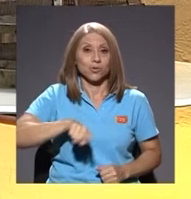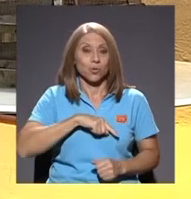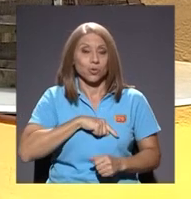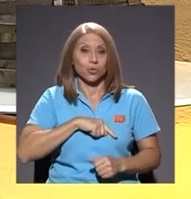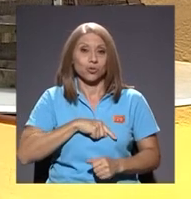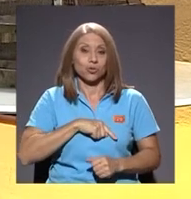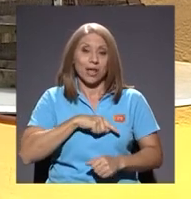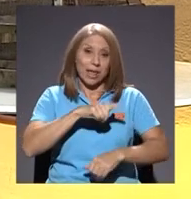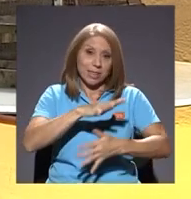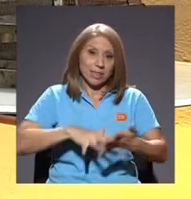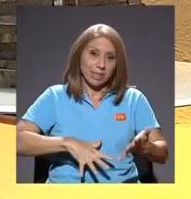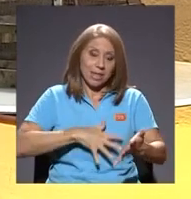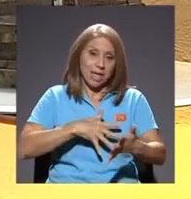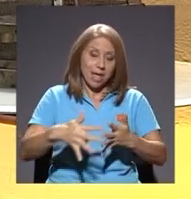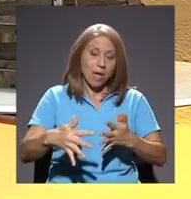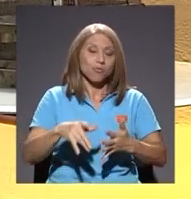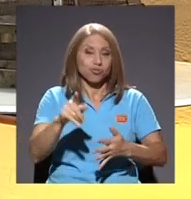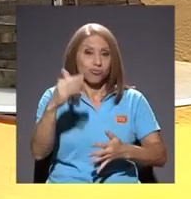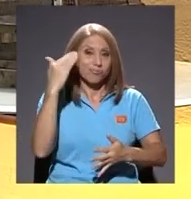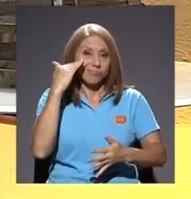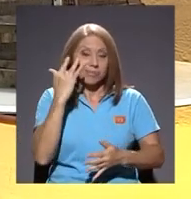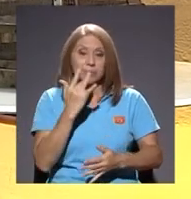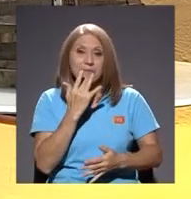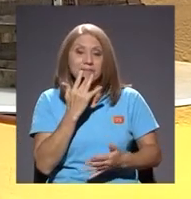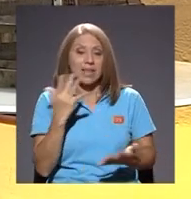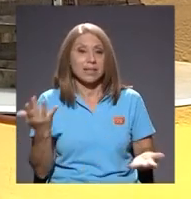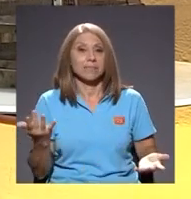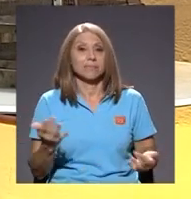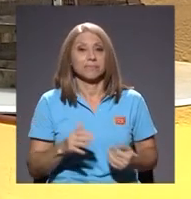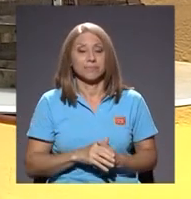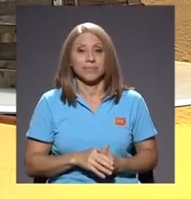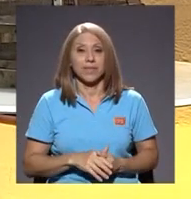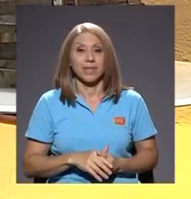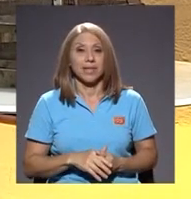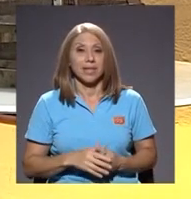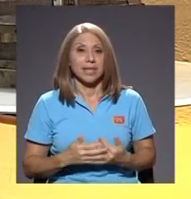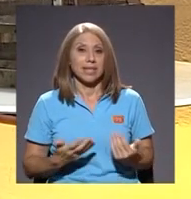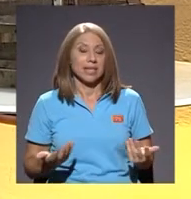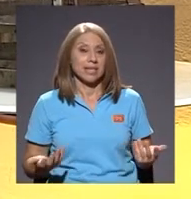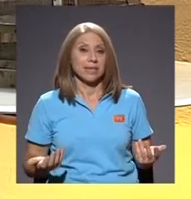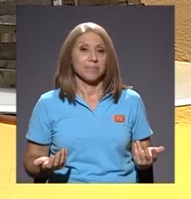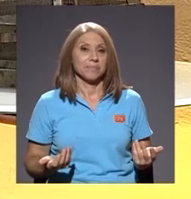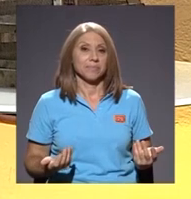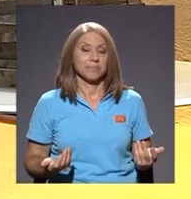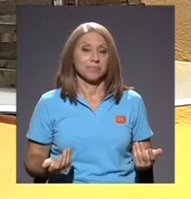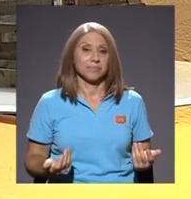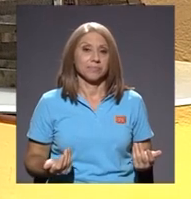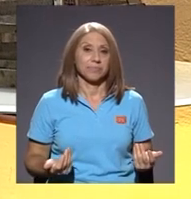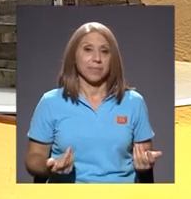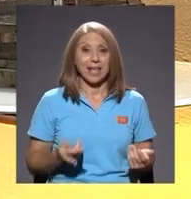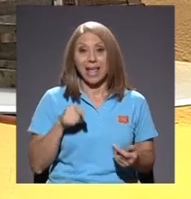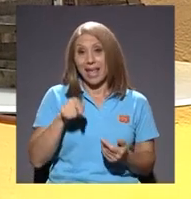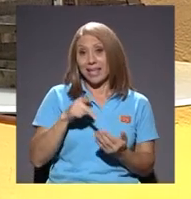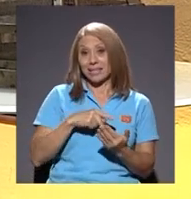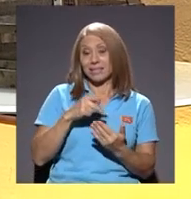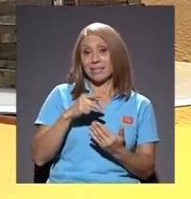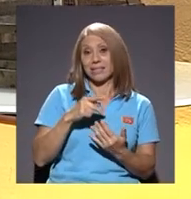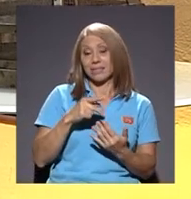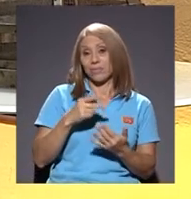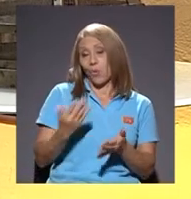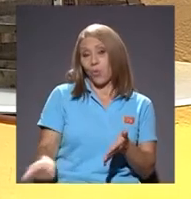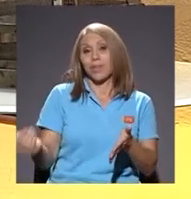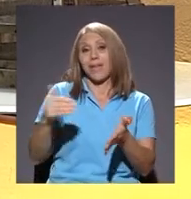tiempos y circunstancias que prefieren y y repetimos nuestro deseo